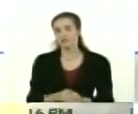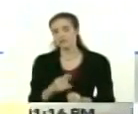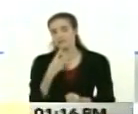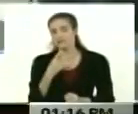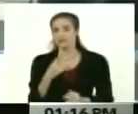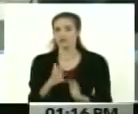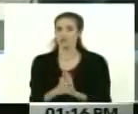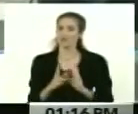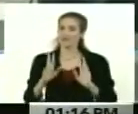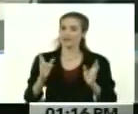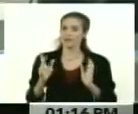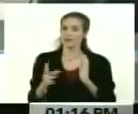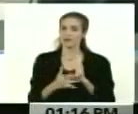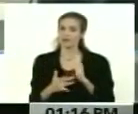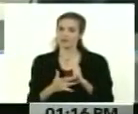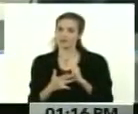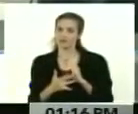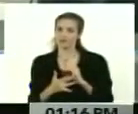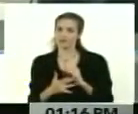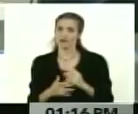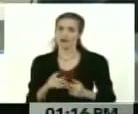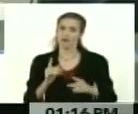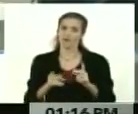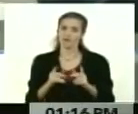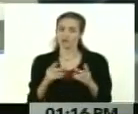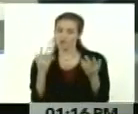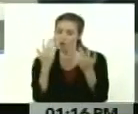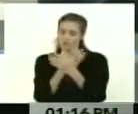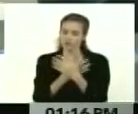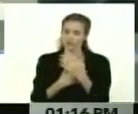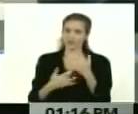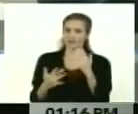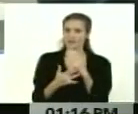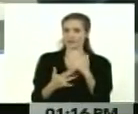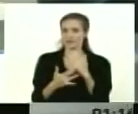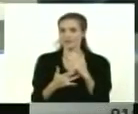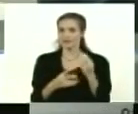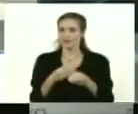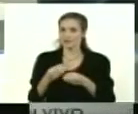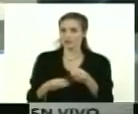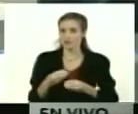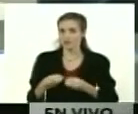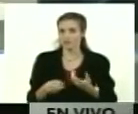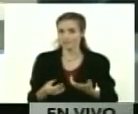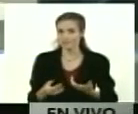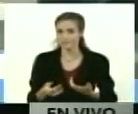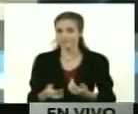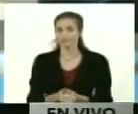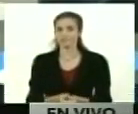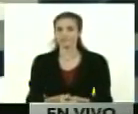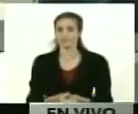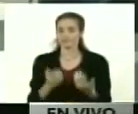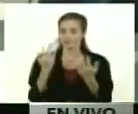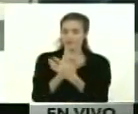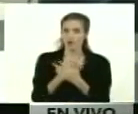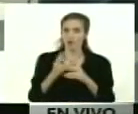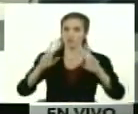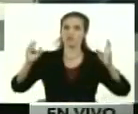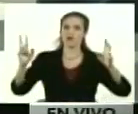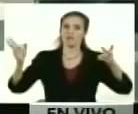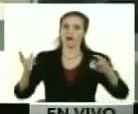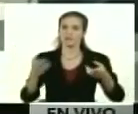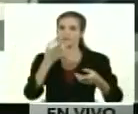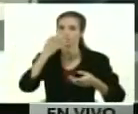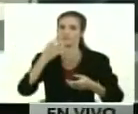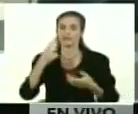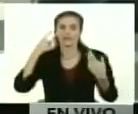la táctica y a veces confundían la táctica con consigna.